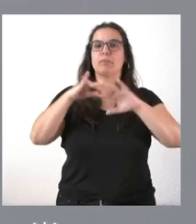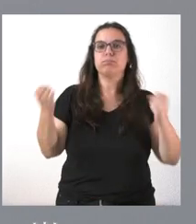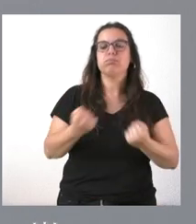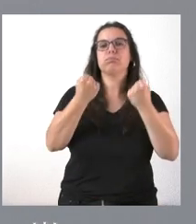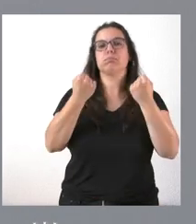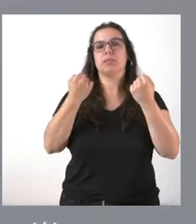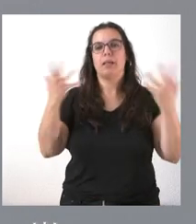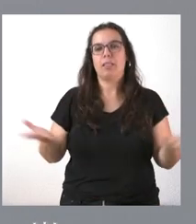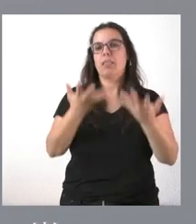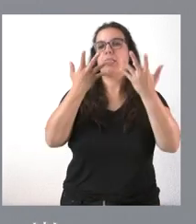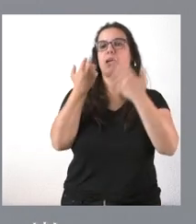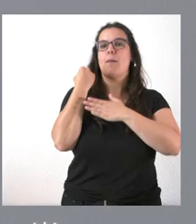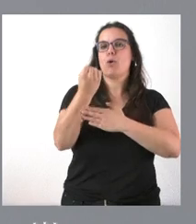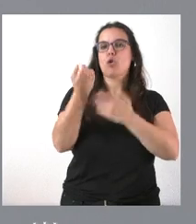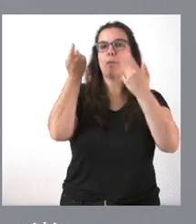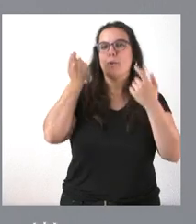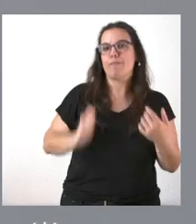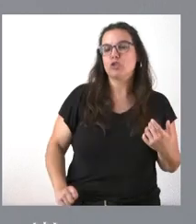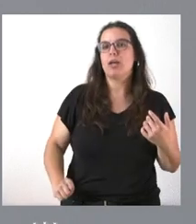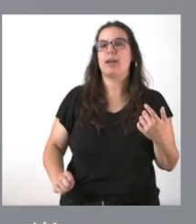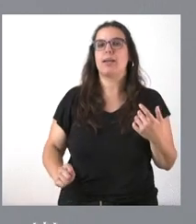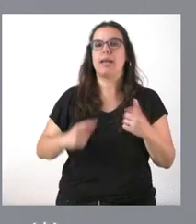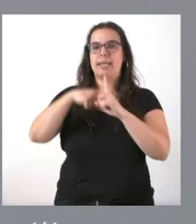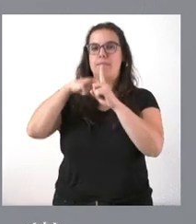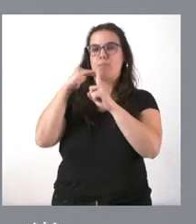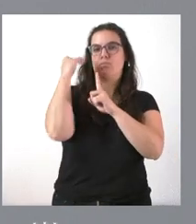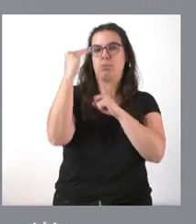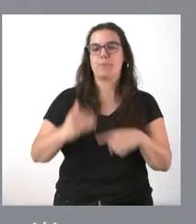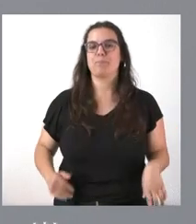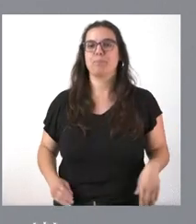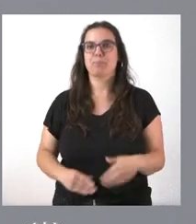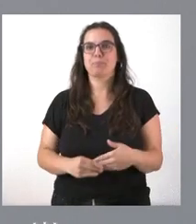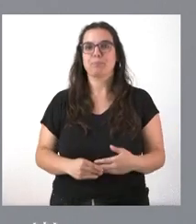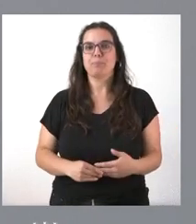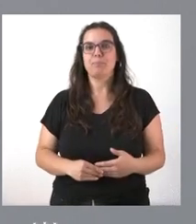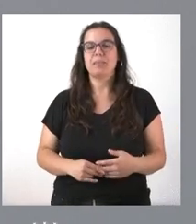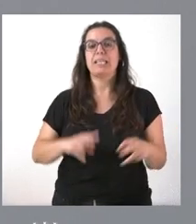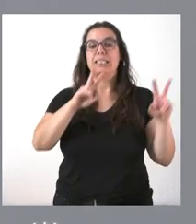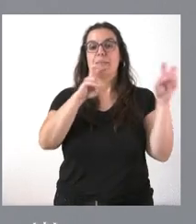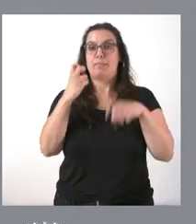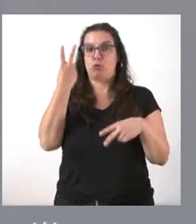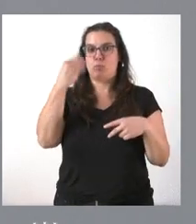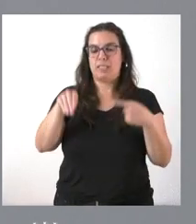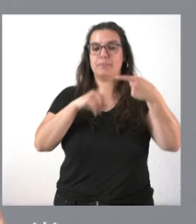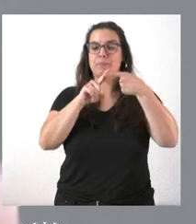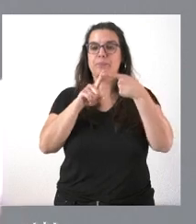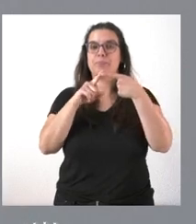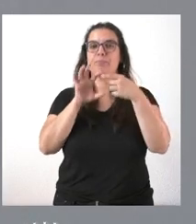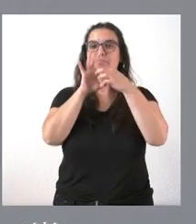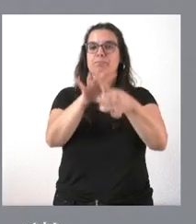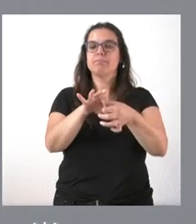a Los profesionales de alto nivel y dos cuestiones más una en el apartado